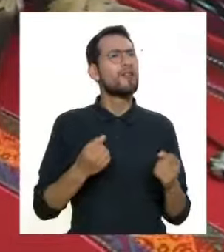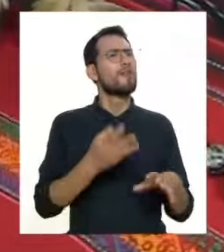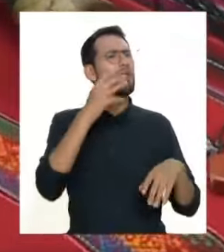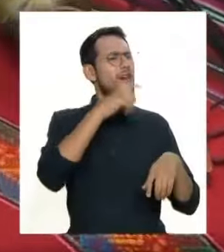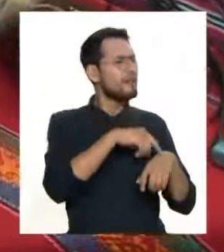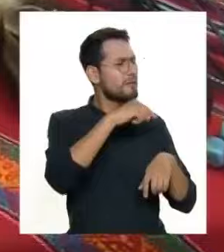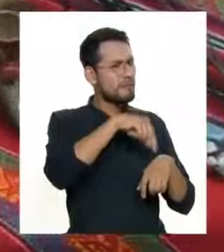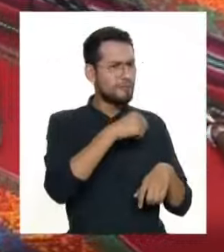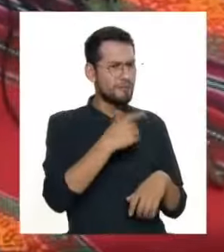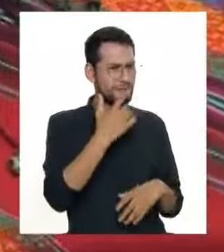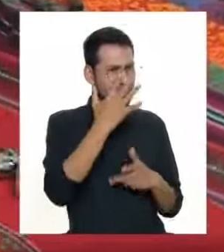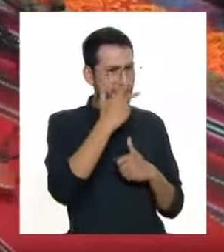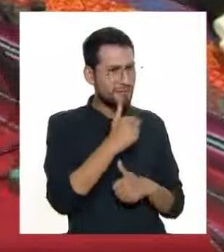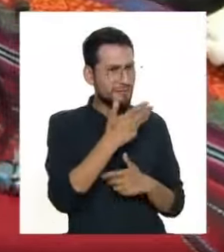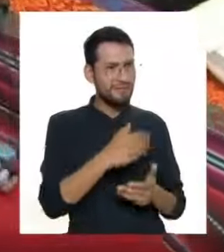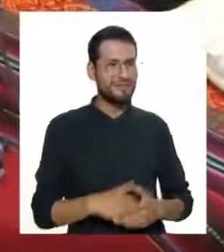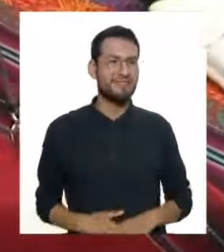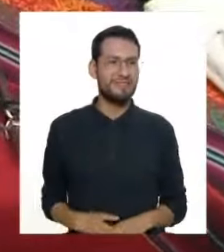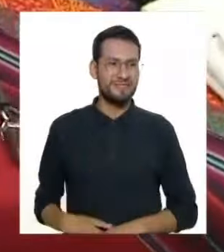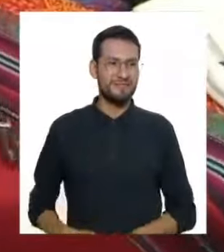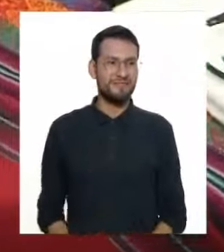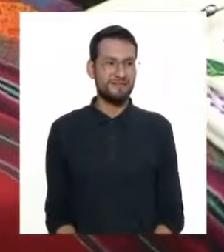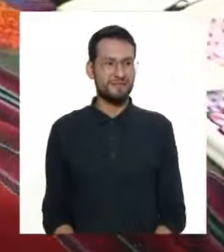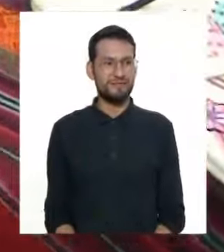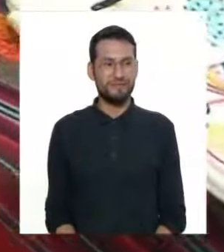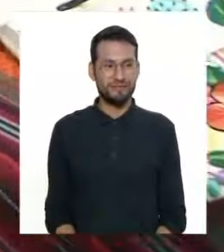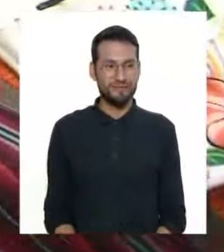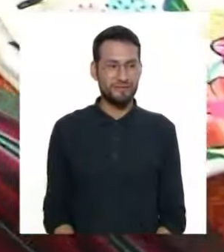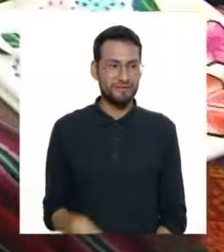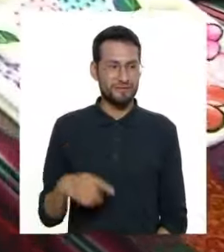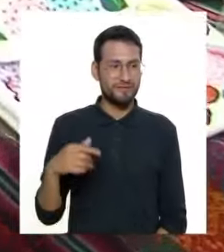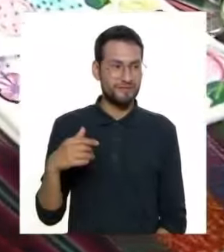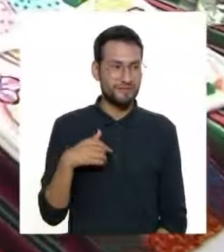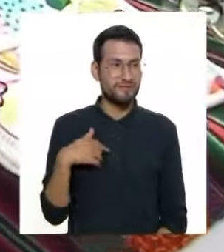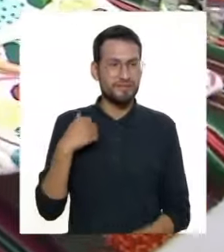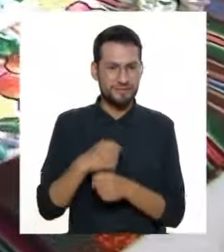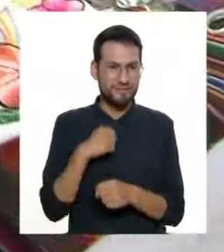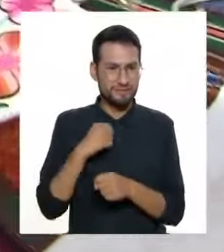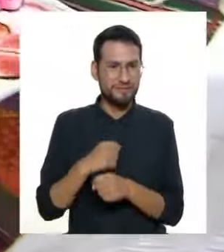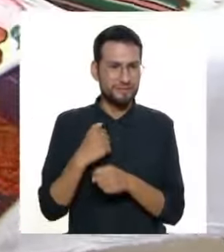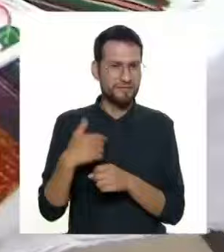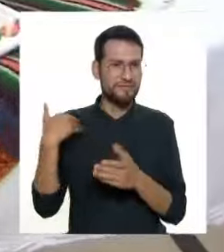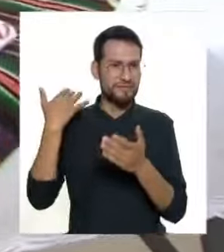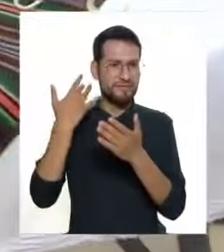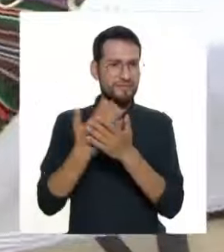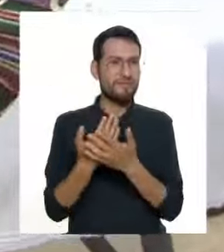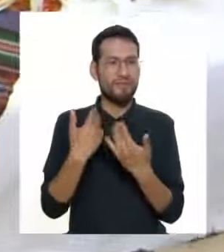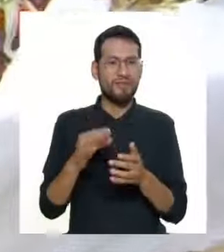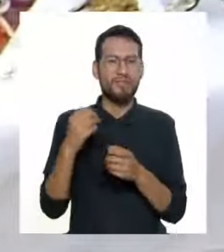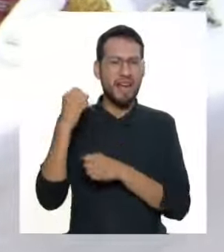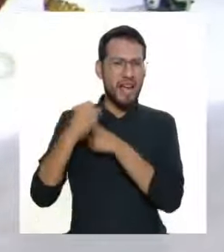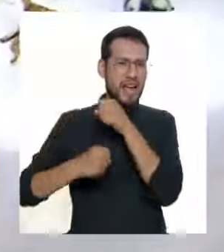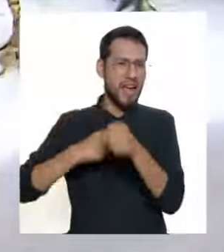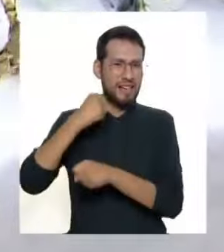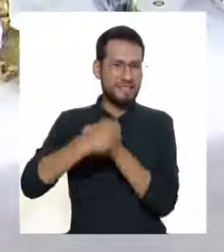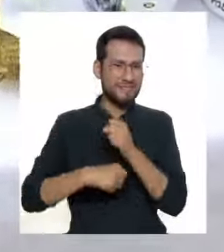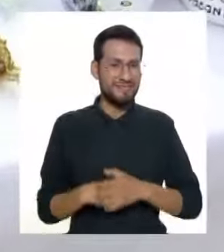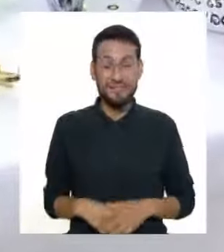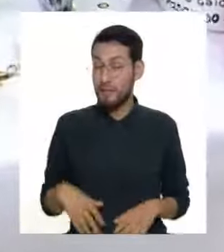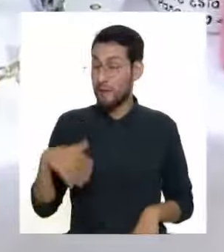realizas ello? Y mira, qué lindos sus trabajos. Ya estoy más de 15 años trabajando en la cerámica al frío. Mira, wow, mira